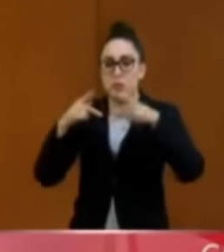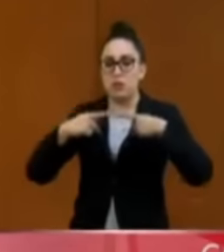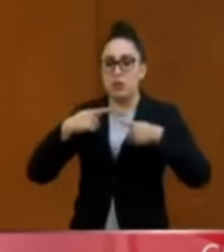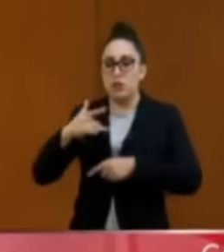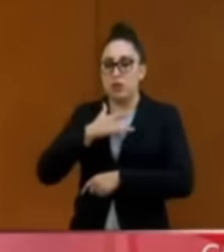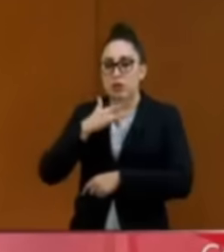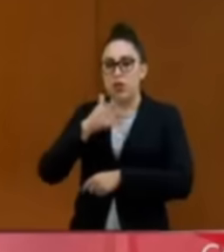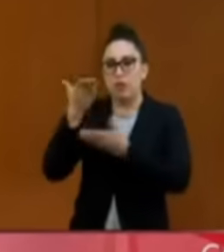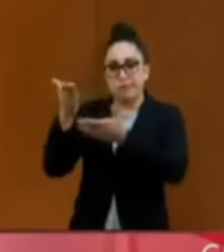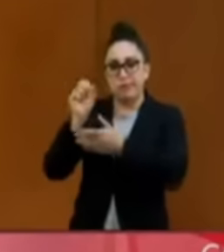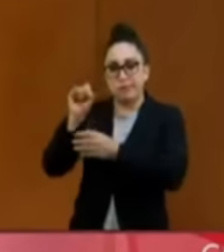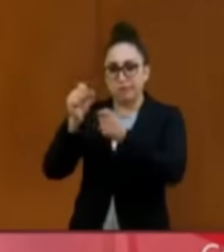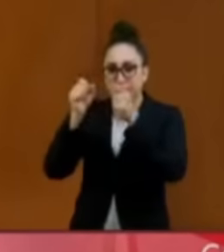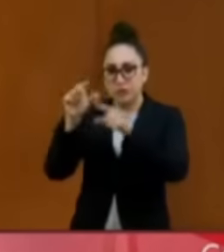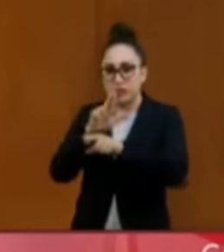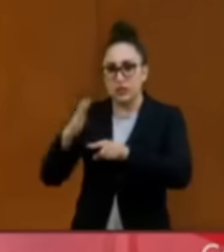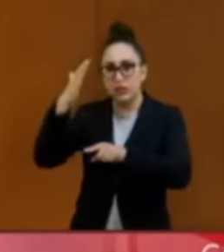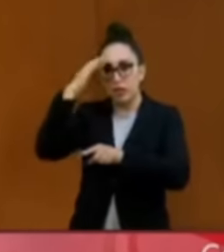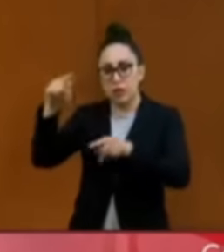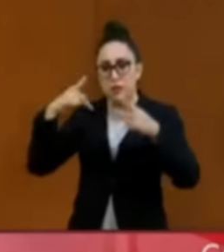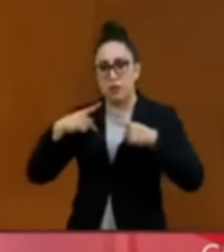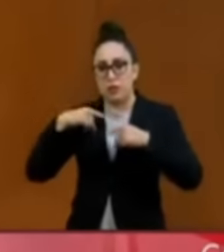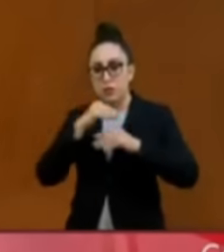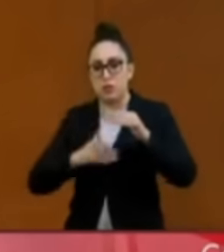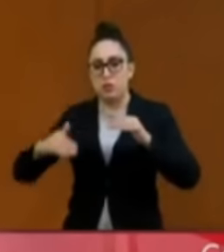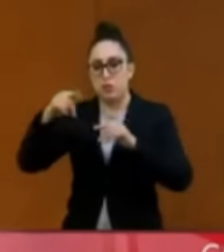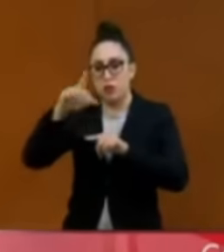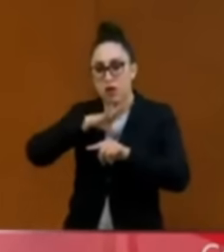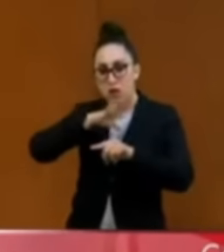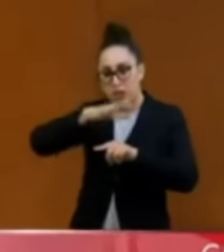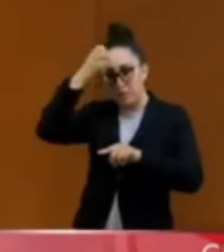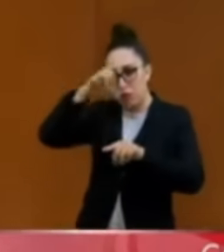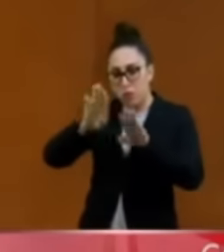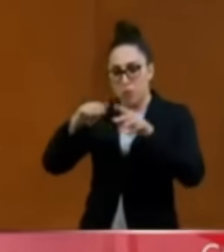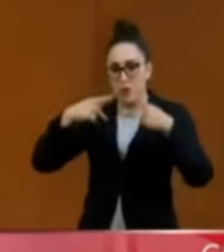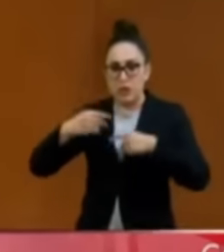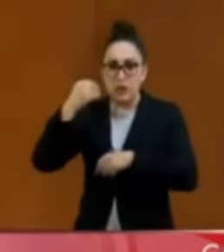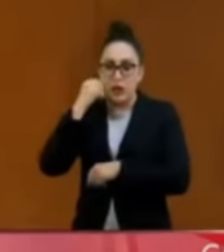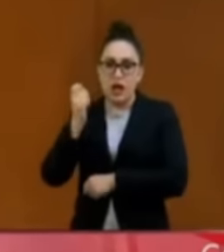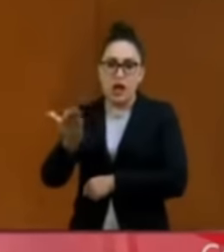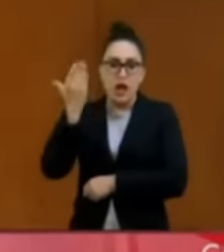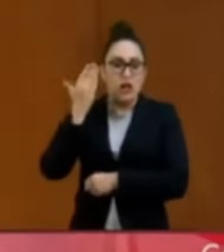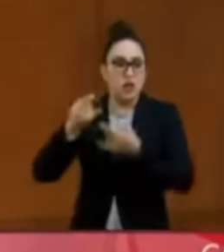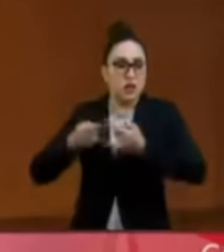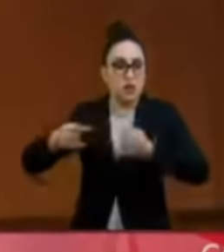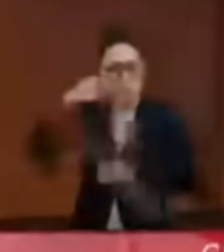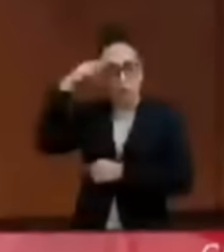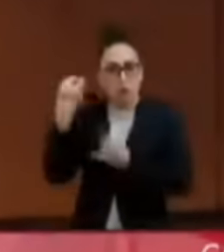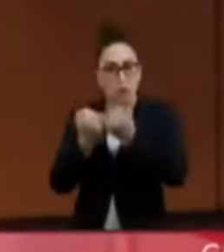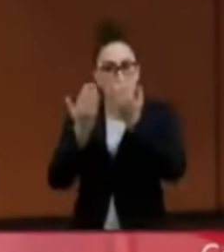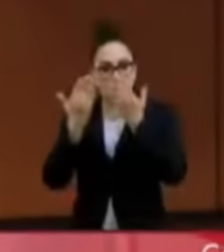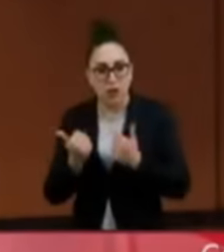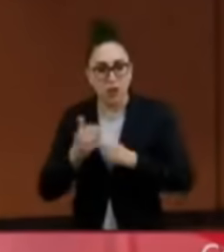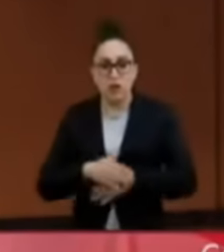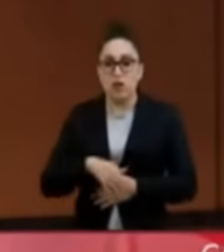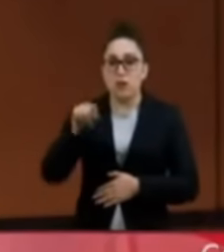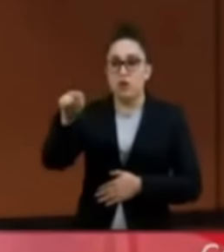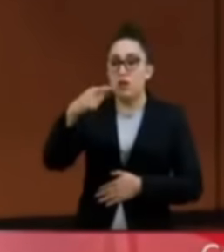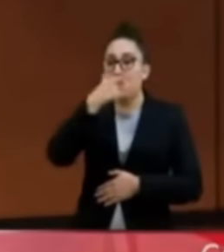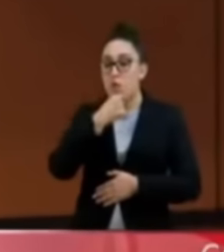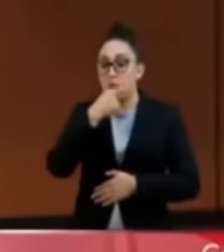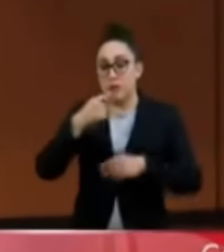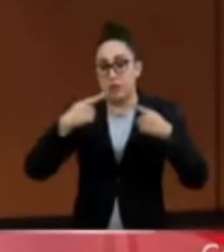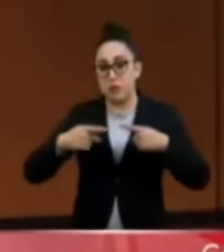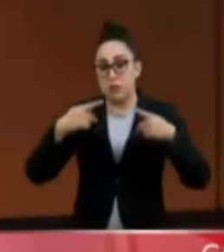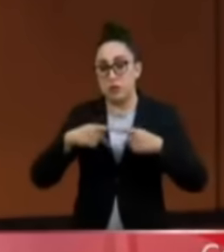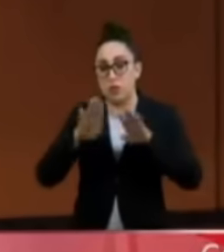más prestigiada, la Corte de más altas prendas jurídicas e intelectuales que hayamos tenido nunca. Hombres de una